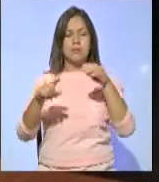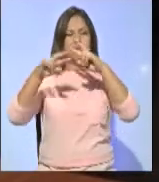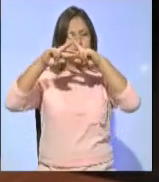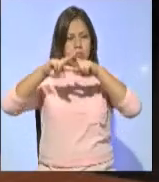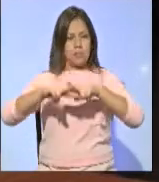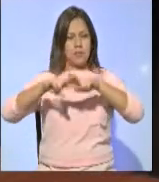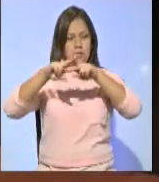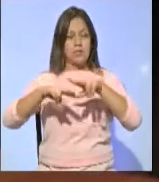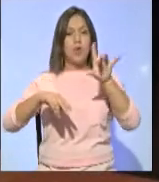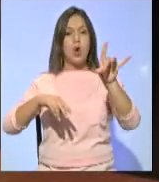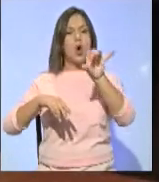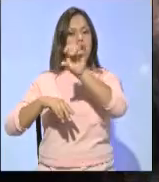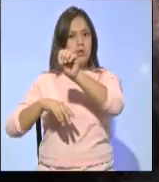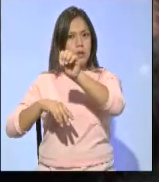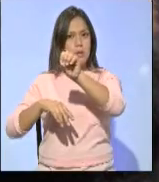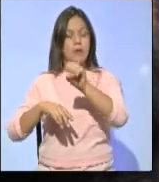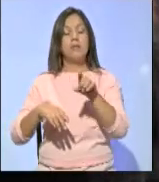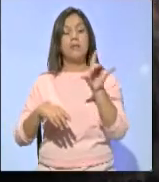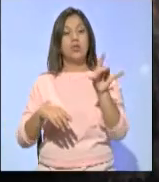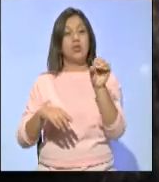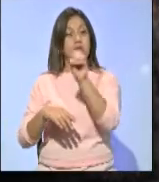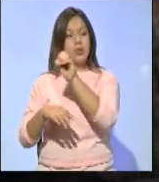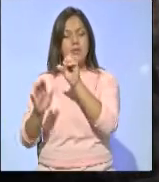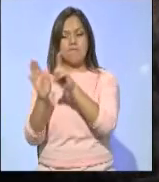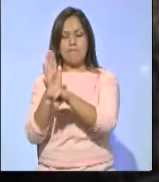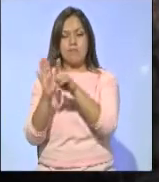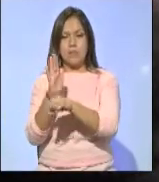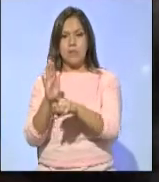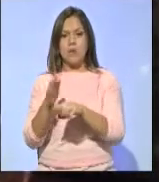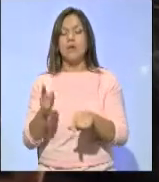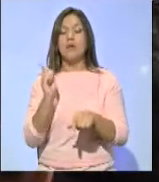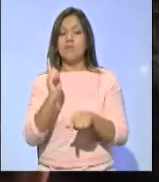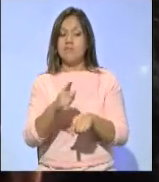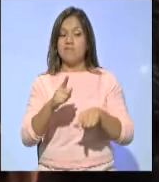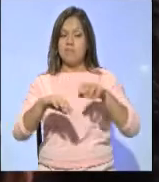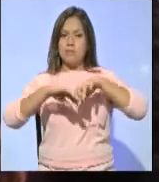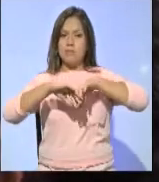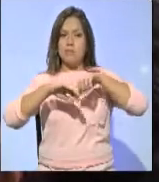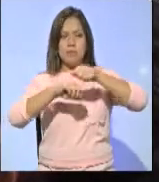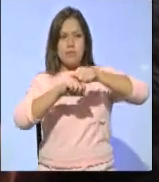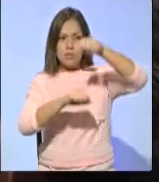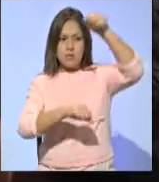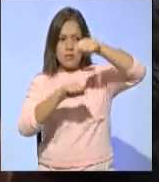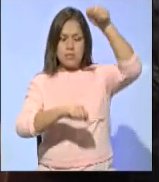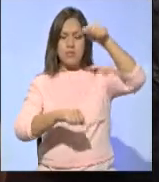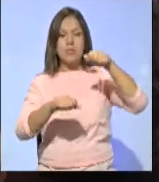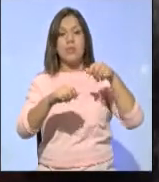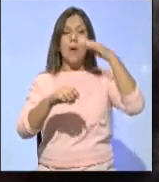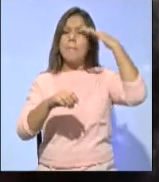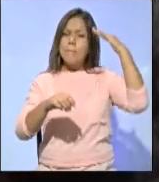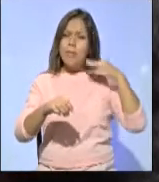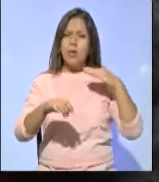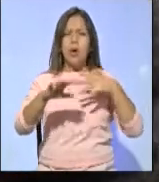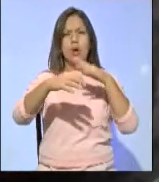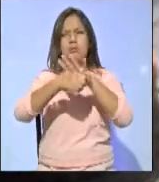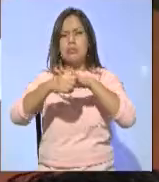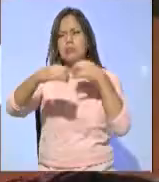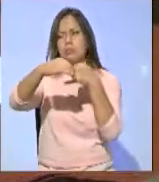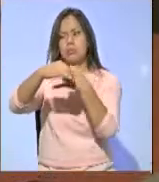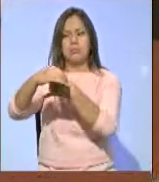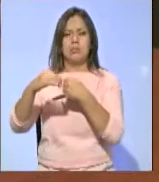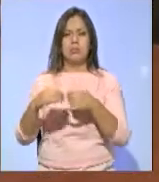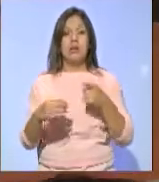80 expedientes con cerca de 800 casos de presunto abuso sexual en contra de menores de edad y que se habrían perpetrado en